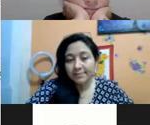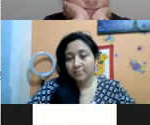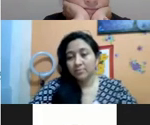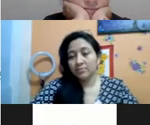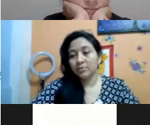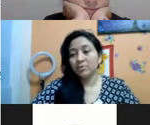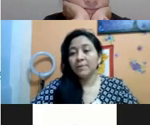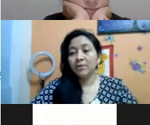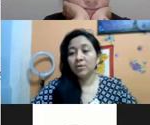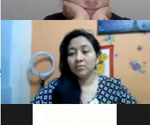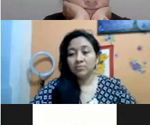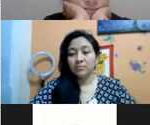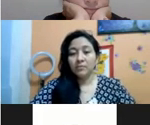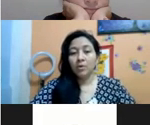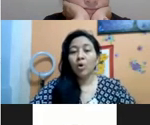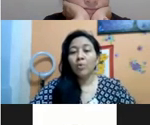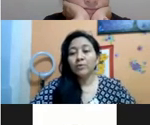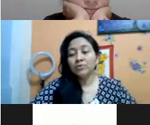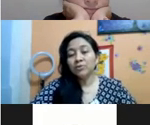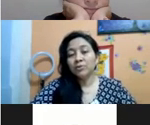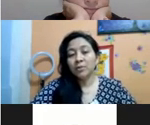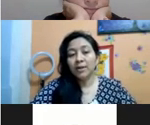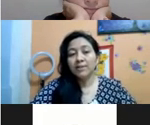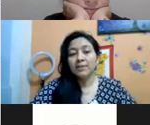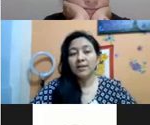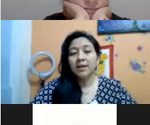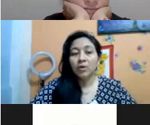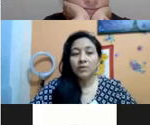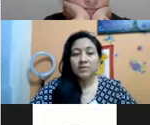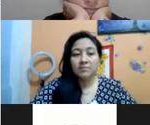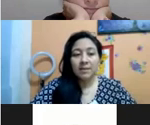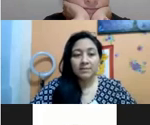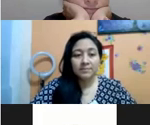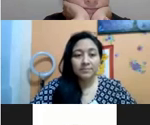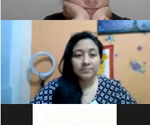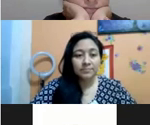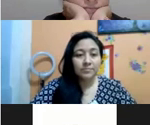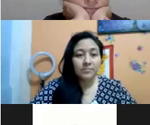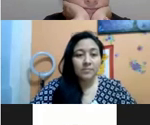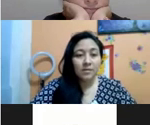decimales. Lo típico, o como incluso nosotros tenemos en el SGA, con decimales.